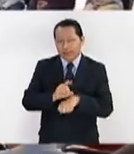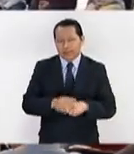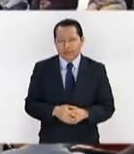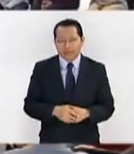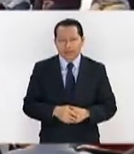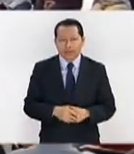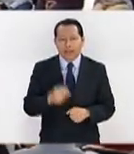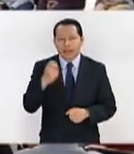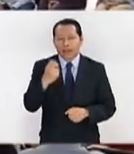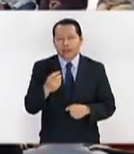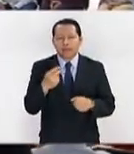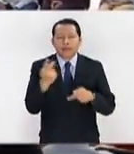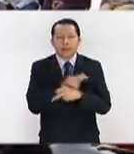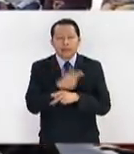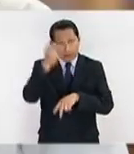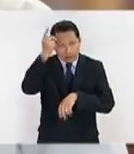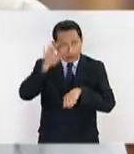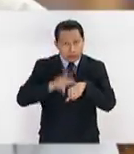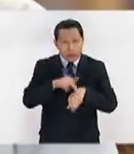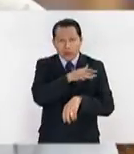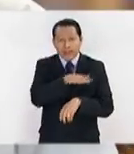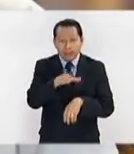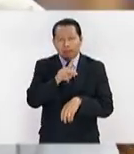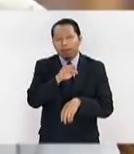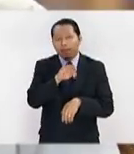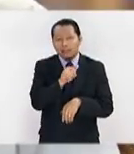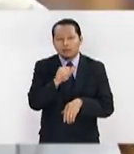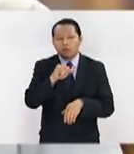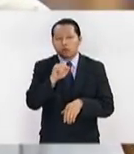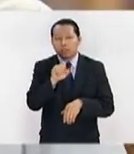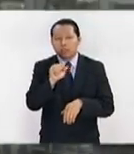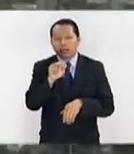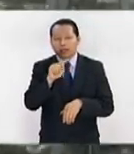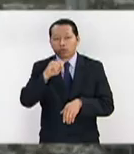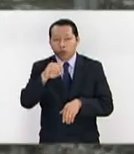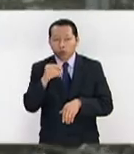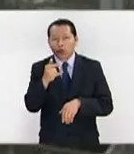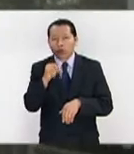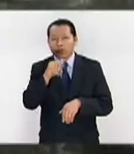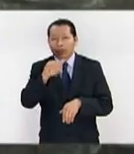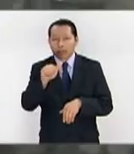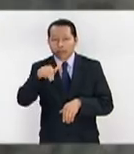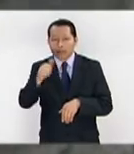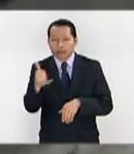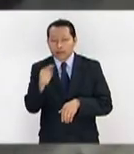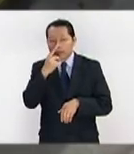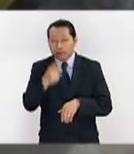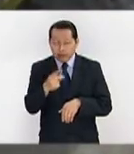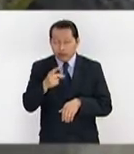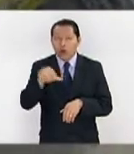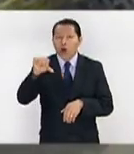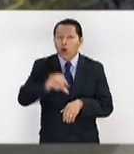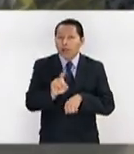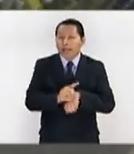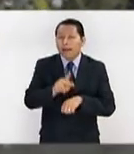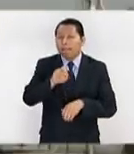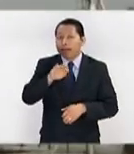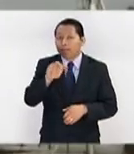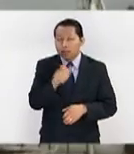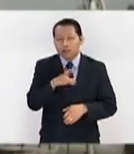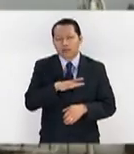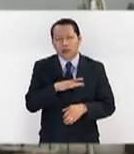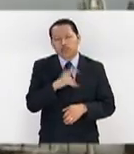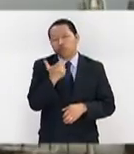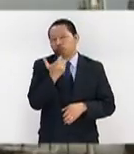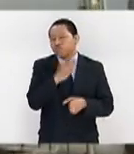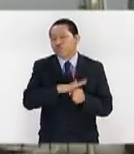En este sentido, el director general de Pemex, José Antonio González Anaya, presumió que hoy Pemex tiene finanzas estables